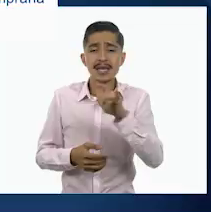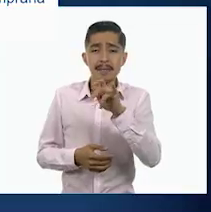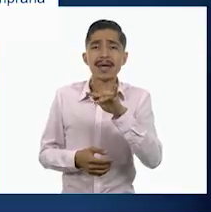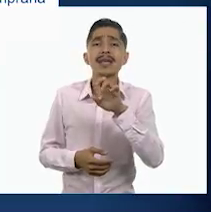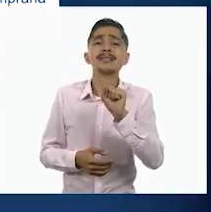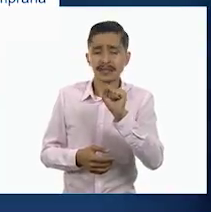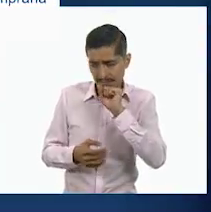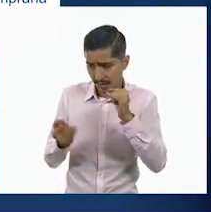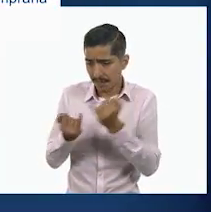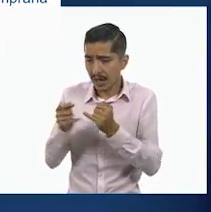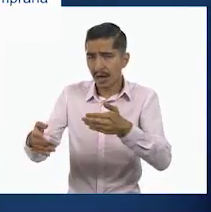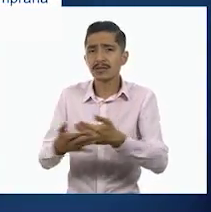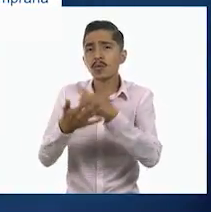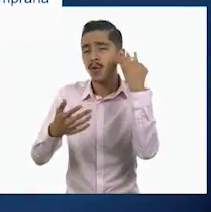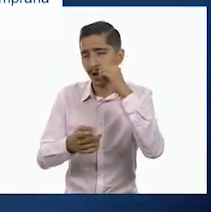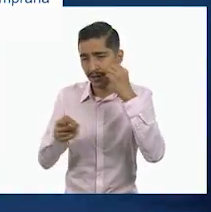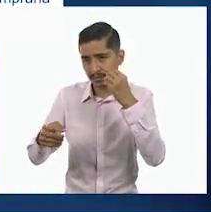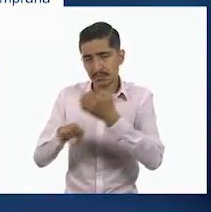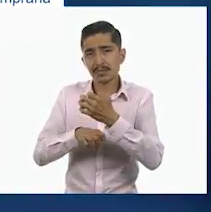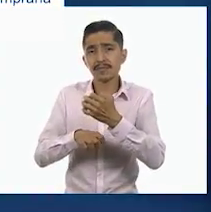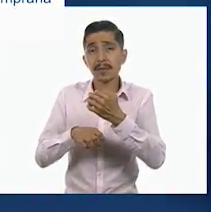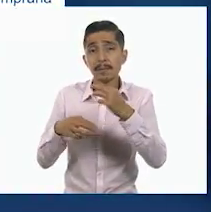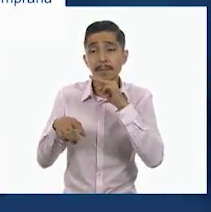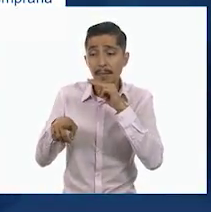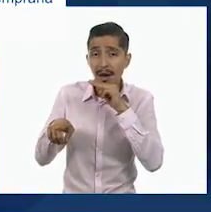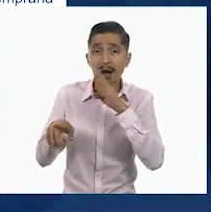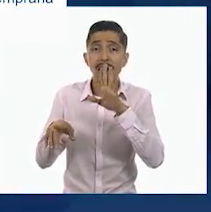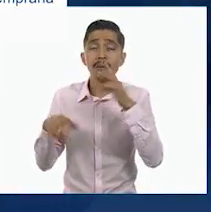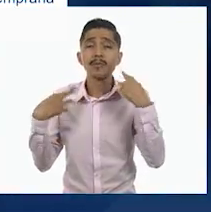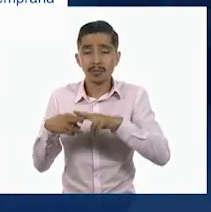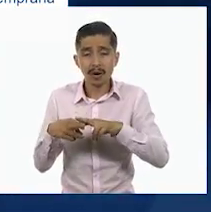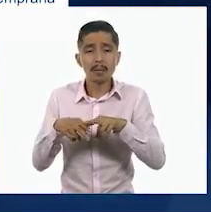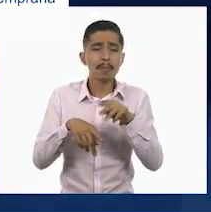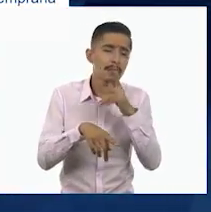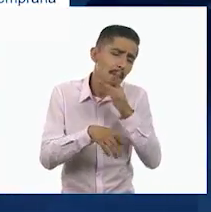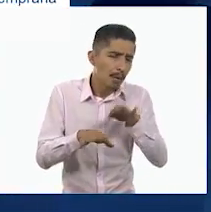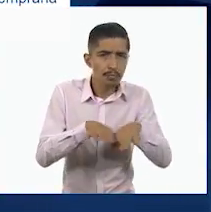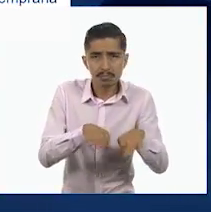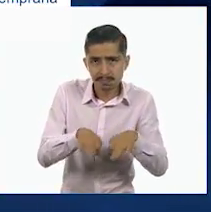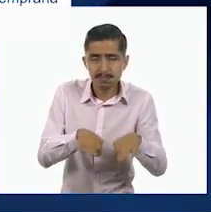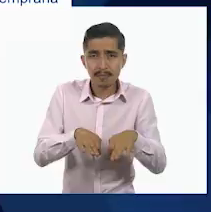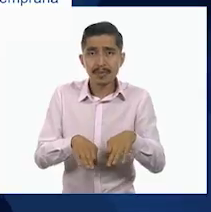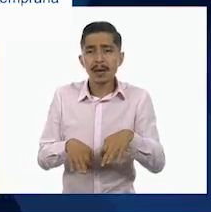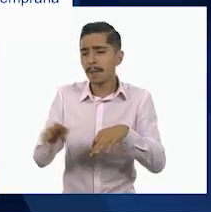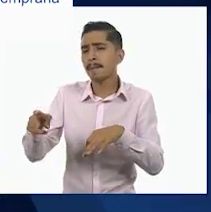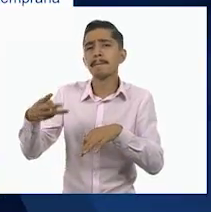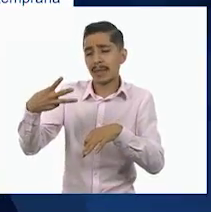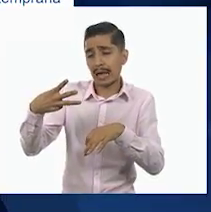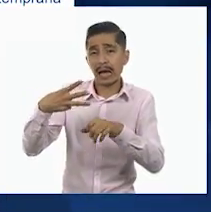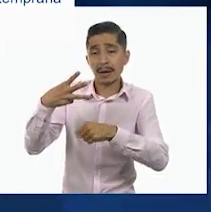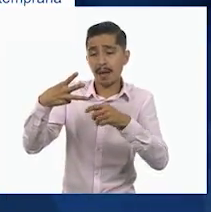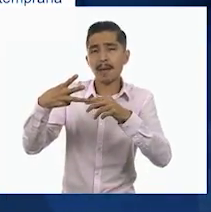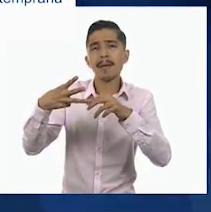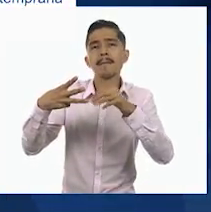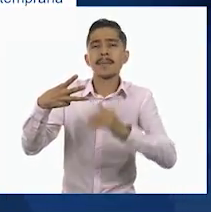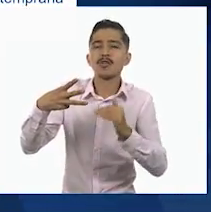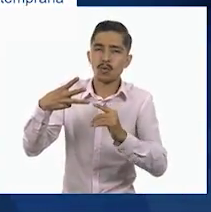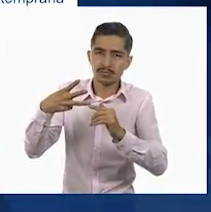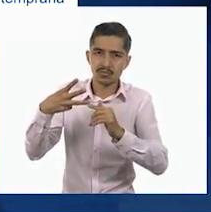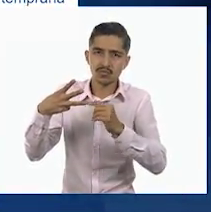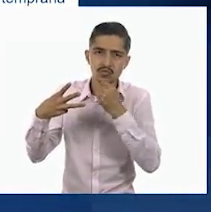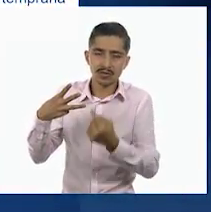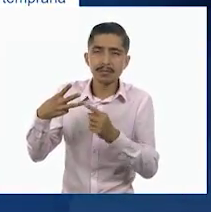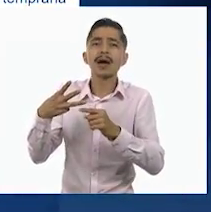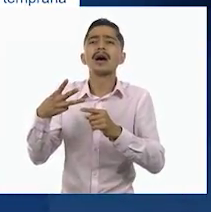estado de Oaxaca. Su madre fue profesora y su padre obrero. Ella es la menor de 3 hermanas y su infancia transcurrió feliz